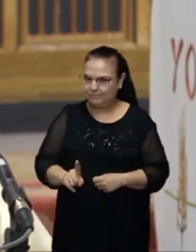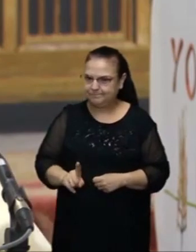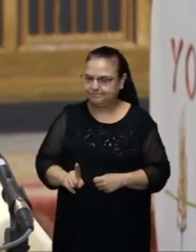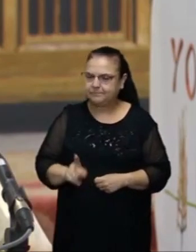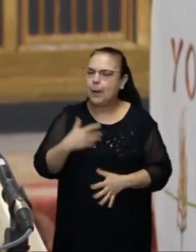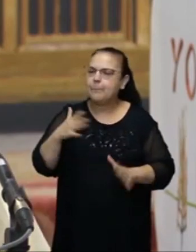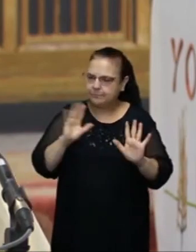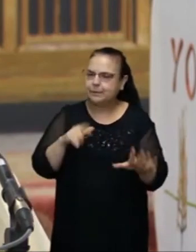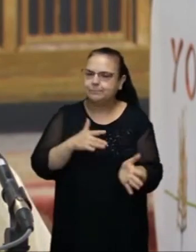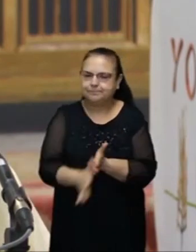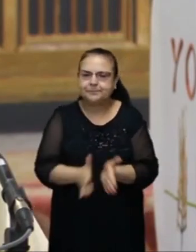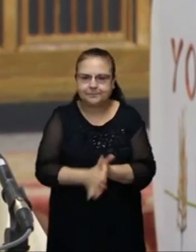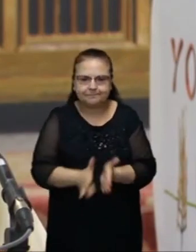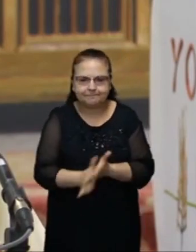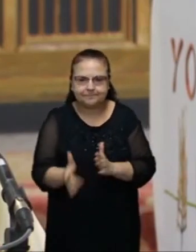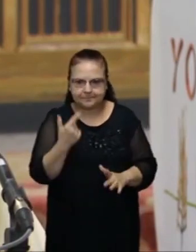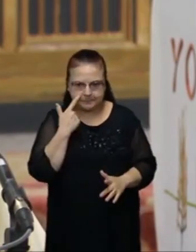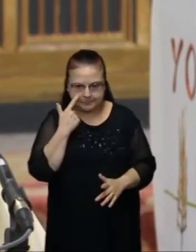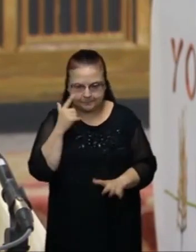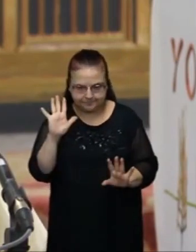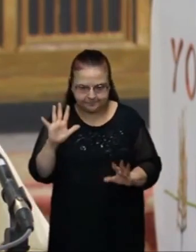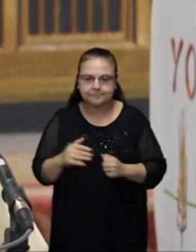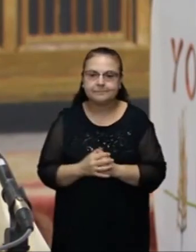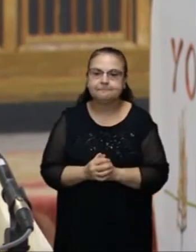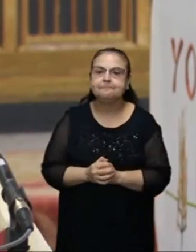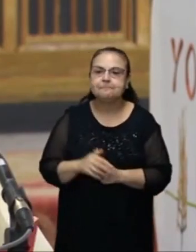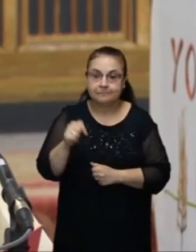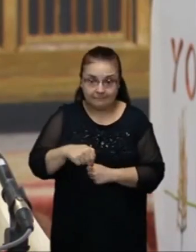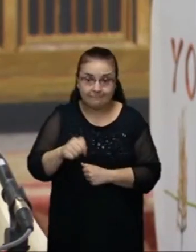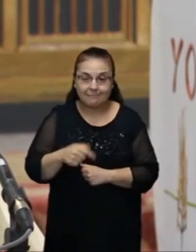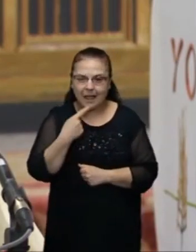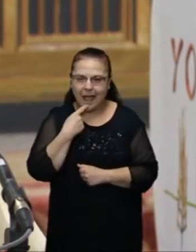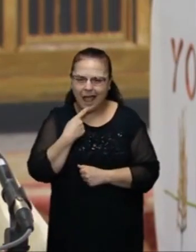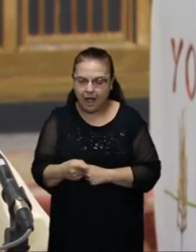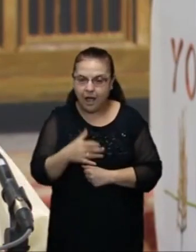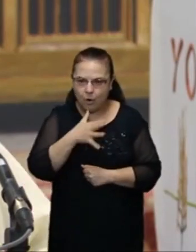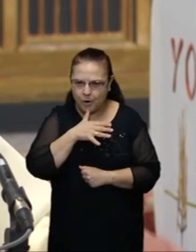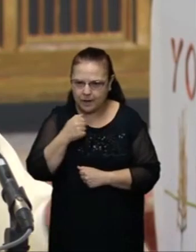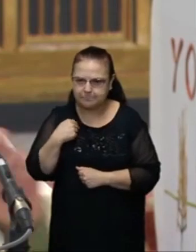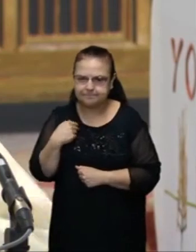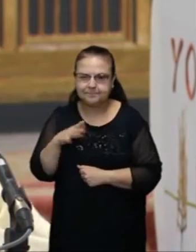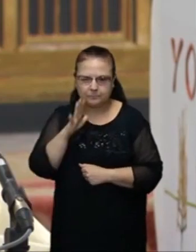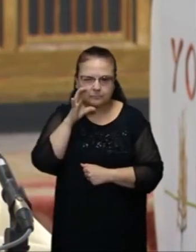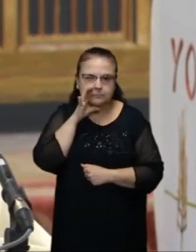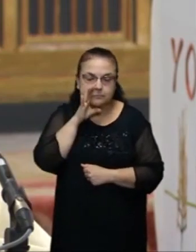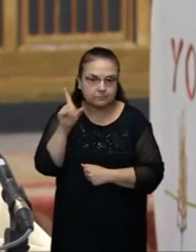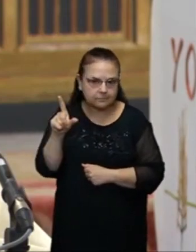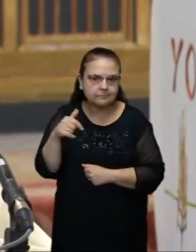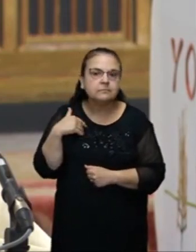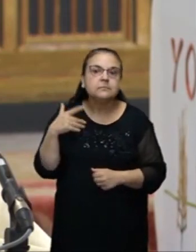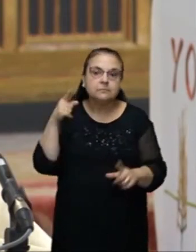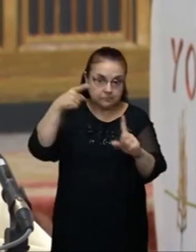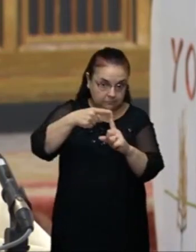allá. Todo lo que acabamos aquí de ver aquí tiene su sentido.